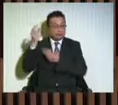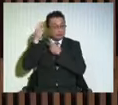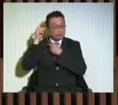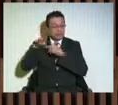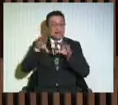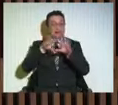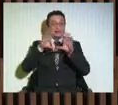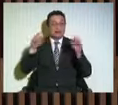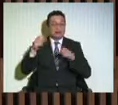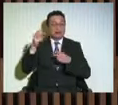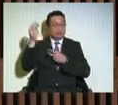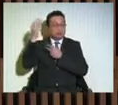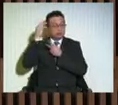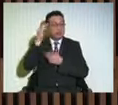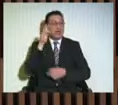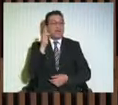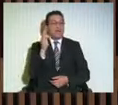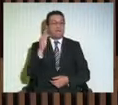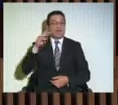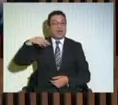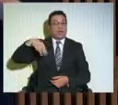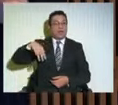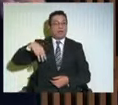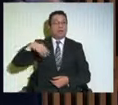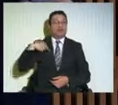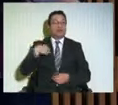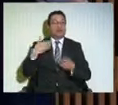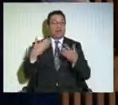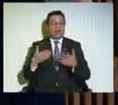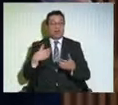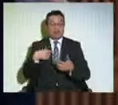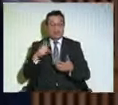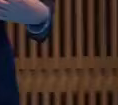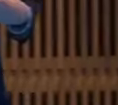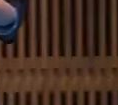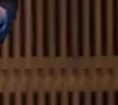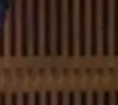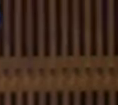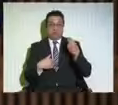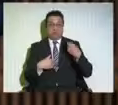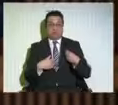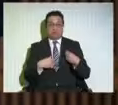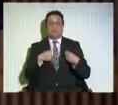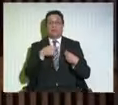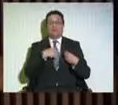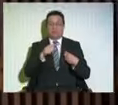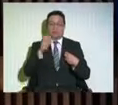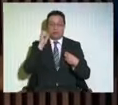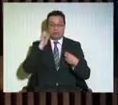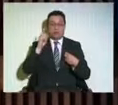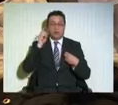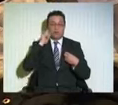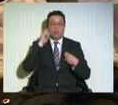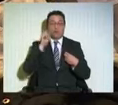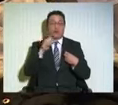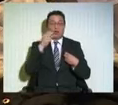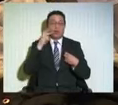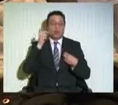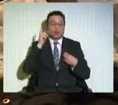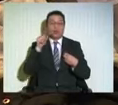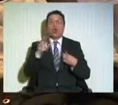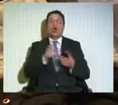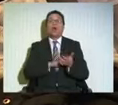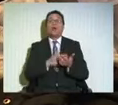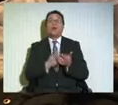sistema de transmisión FM. Yo en este momento tengo un lápiz puesto aquí que permite que Antonella me pueda escuchar. ¿Cómo está